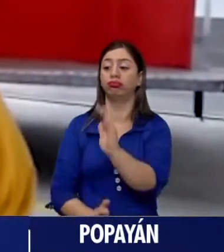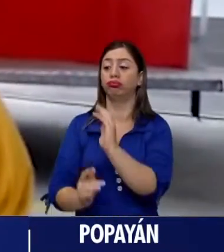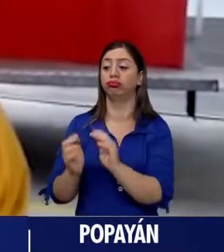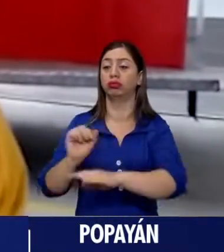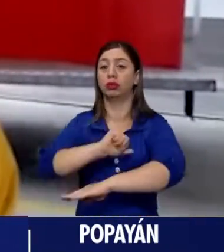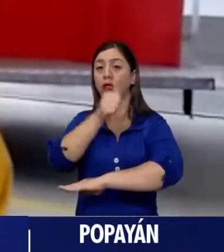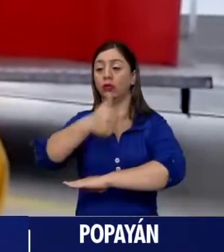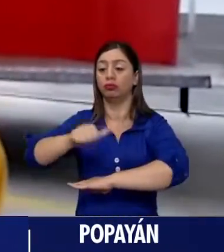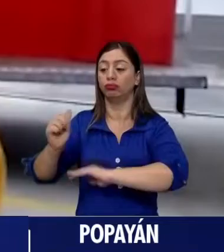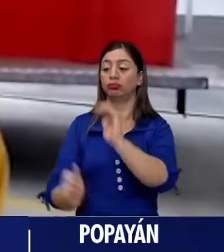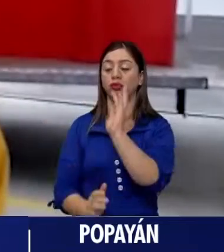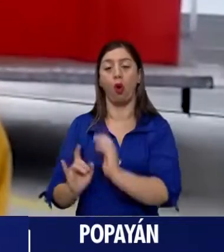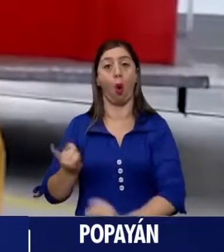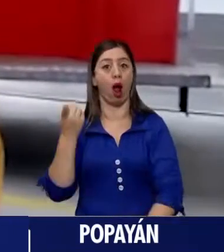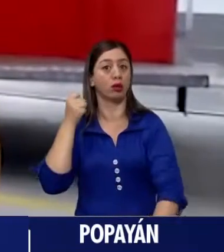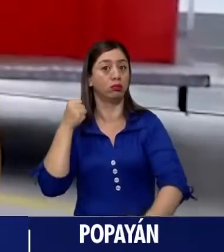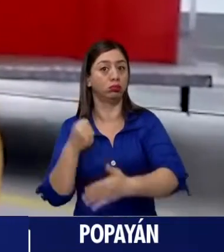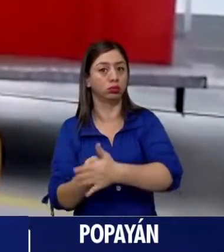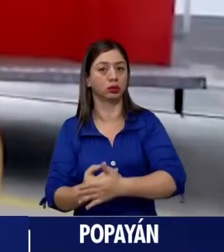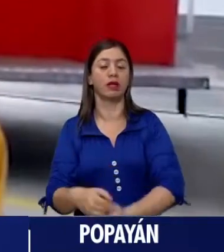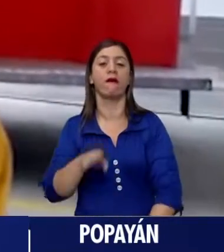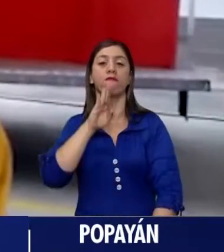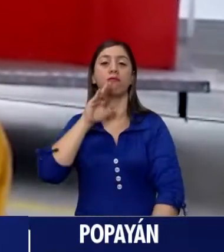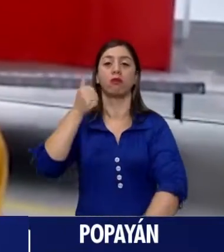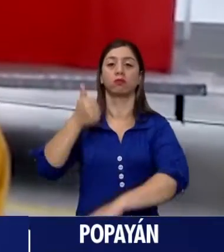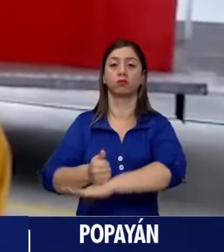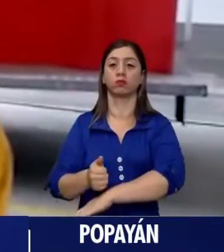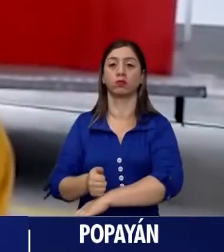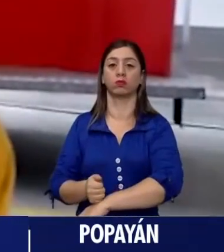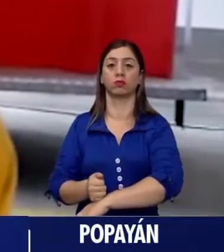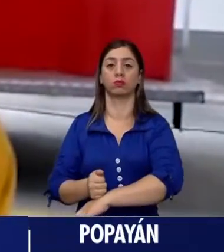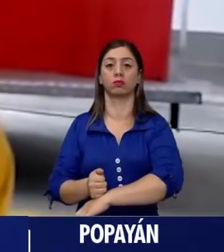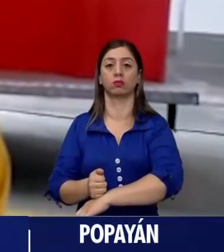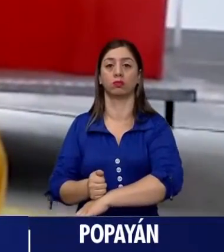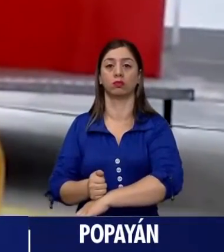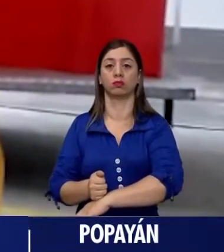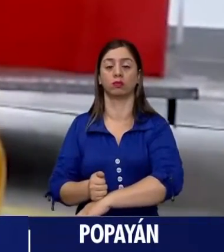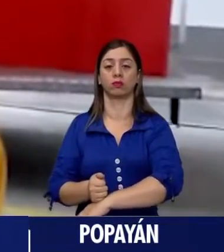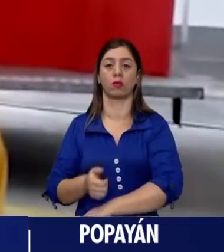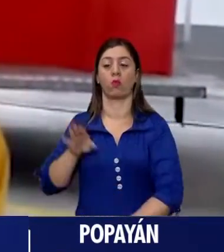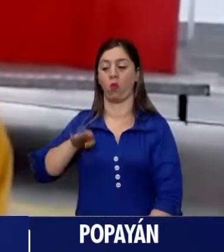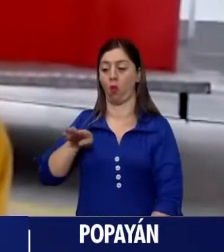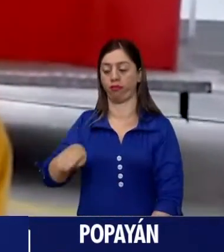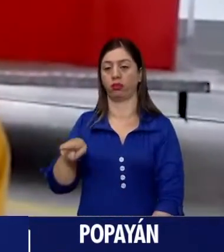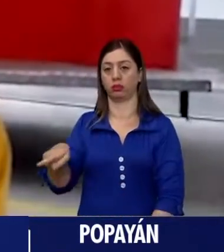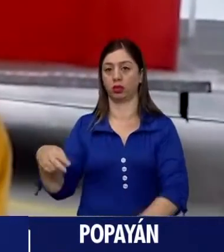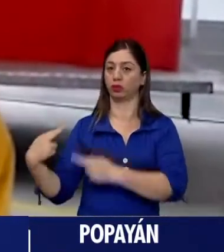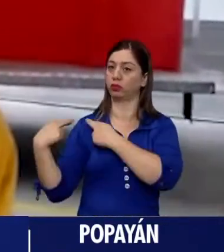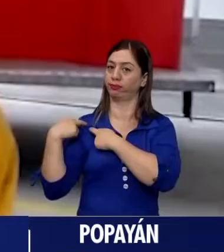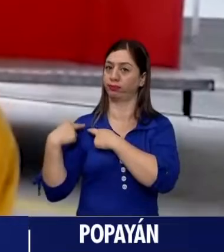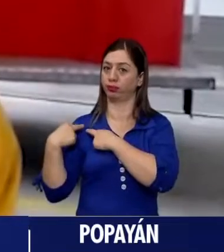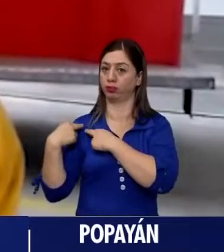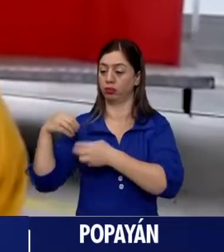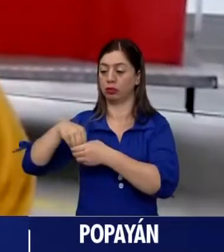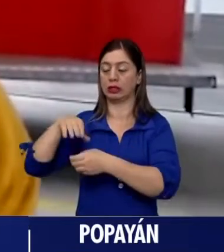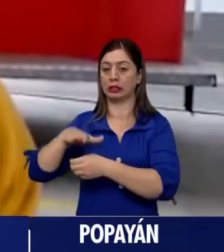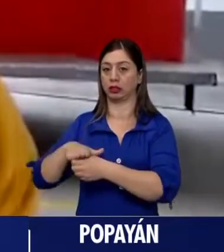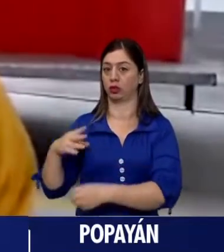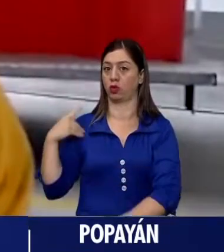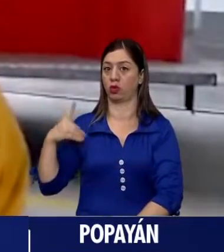forestal o cualquier accidente, cae sobre el distrito de Buenaventura. Ya es